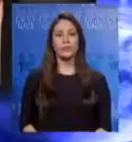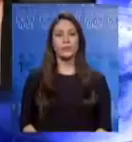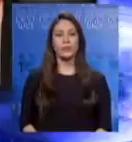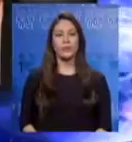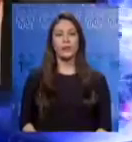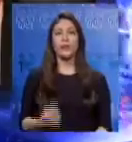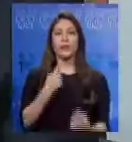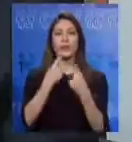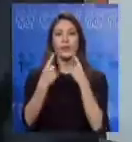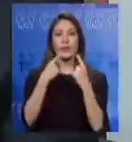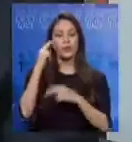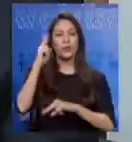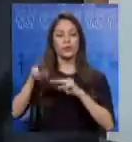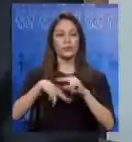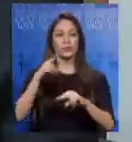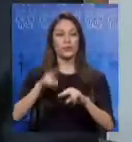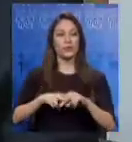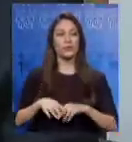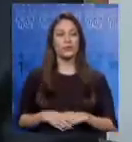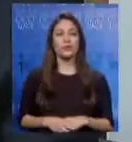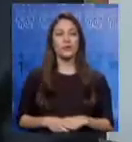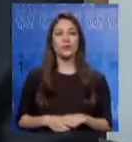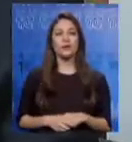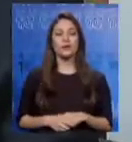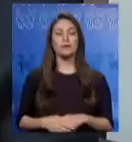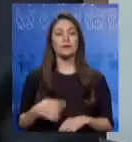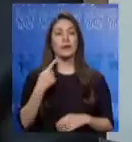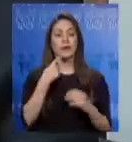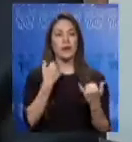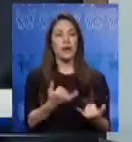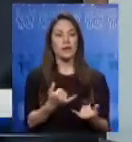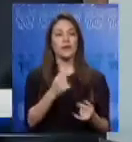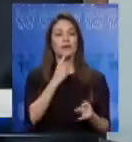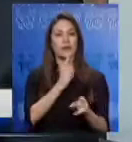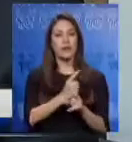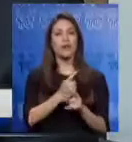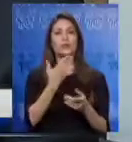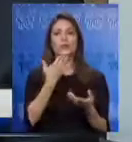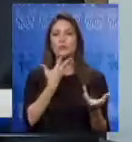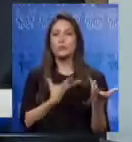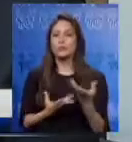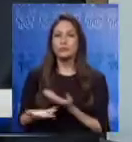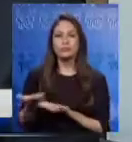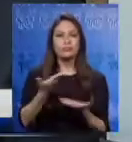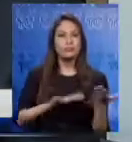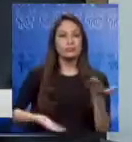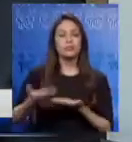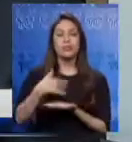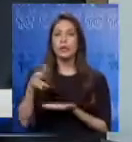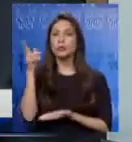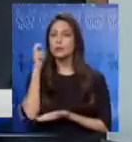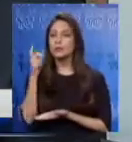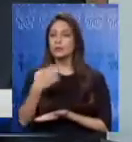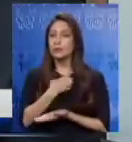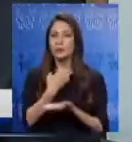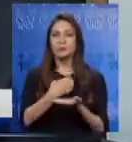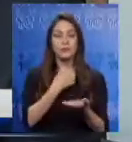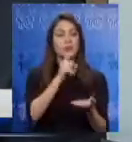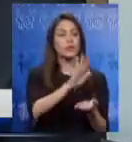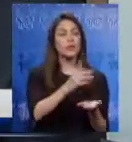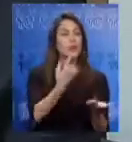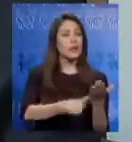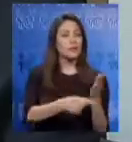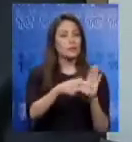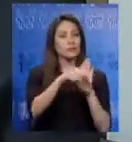Diálogo Nacional. Es un momento grato, es un momento de ceder posiciones, es un momento de escuchar críticas con tolerancia, con